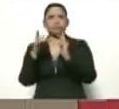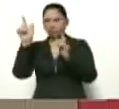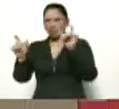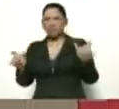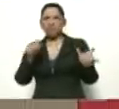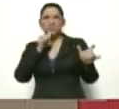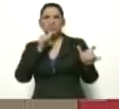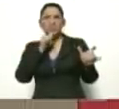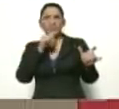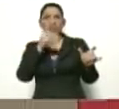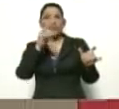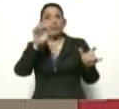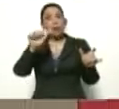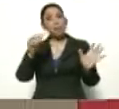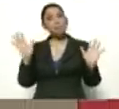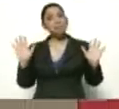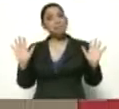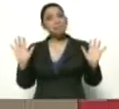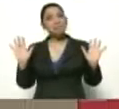jalea